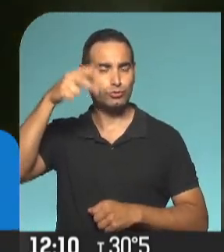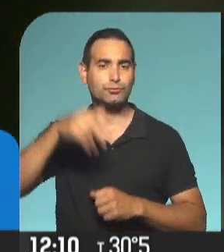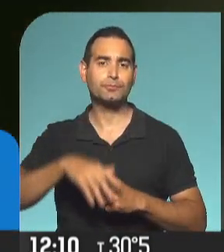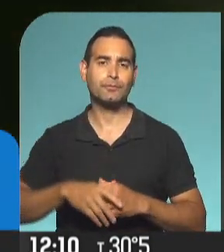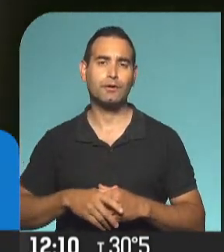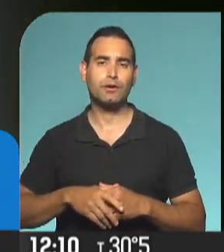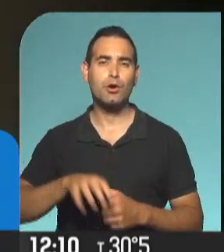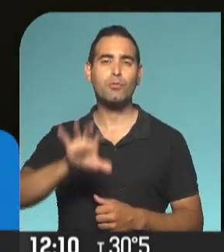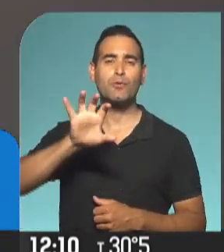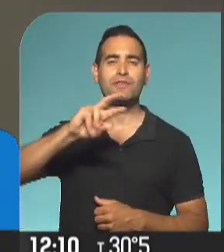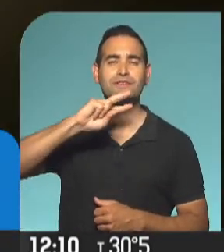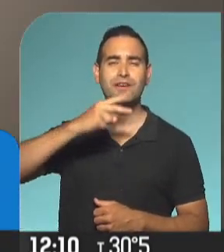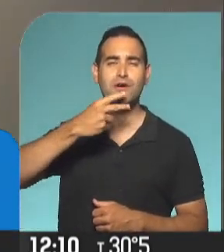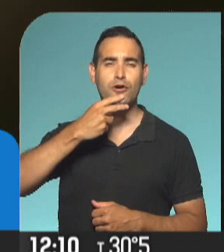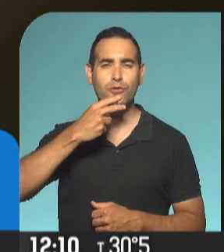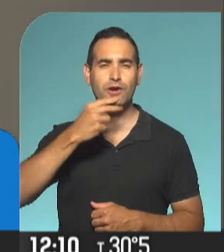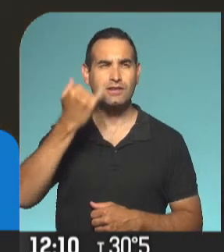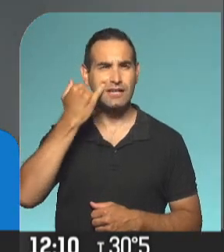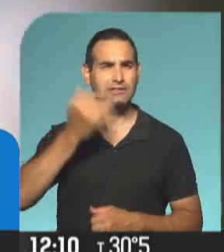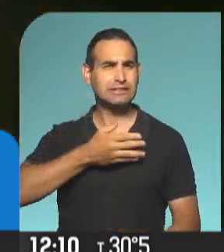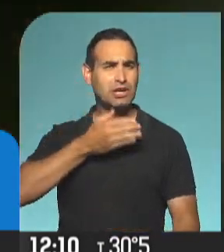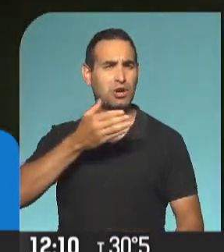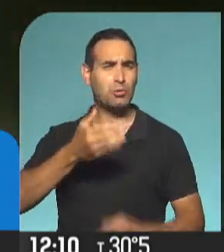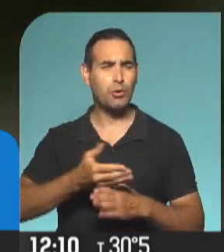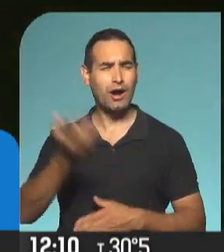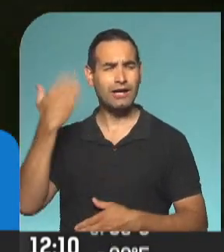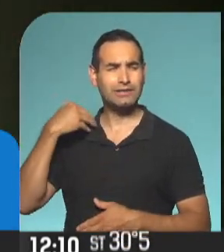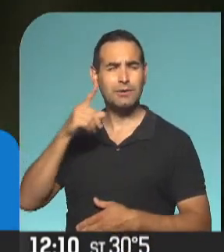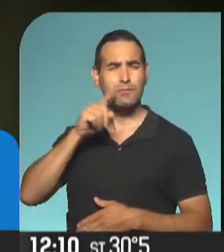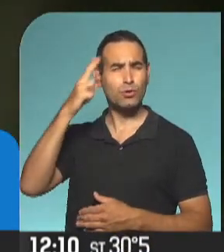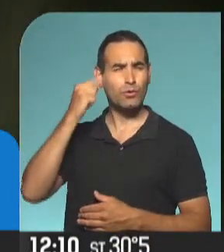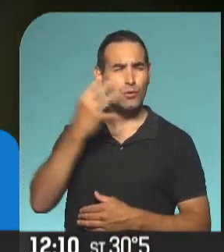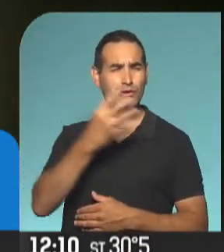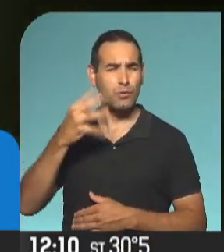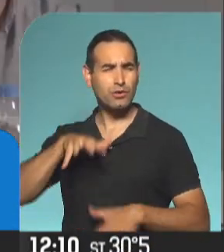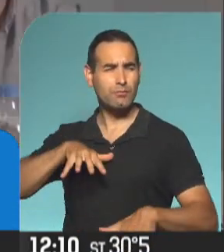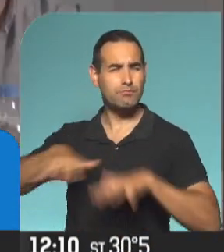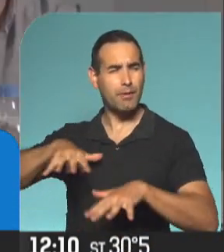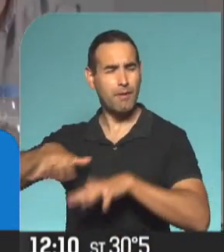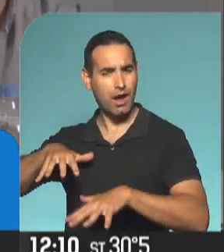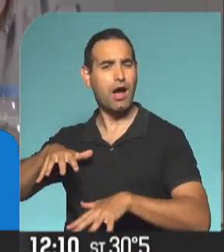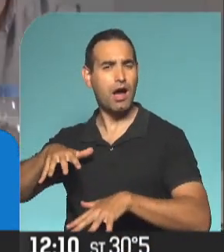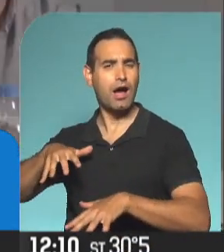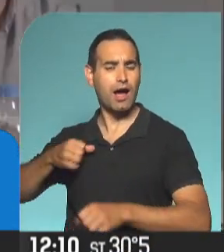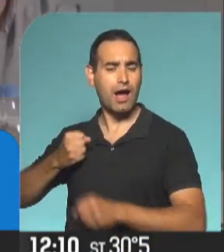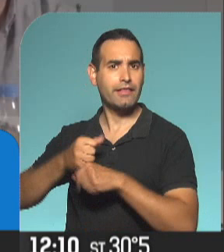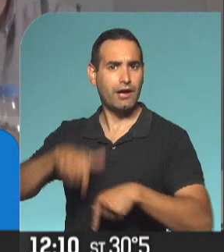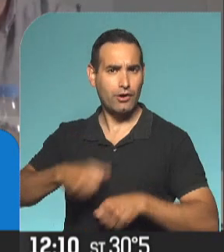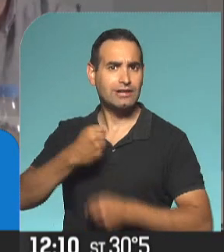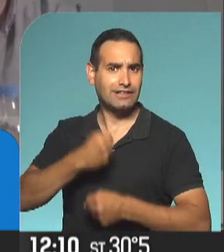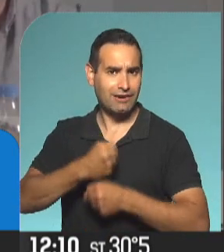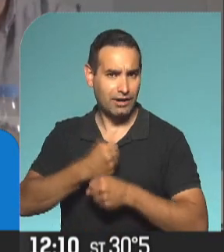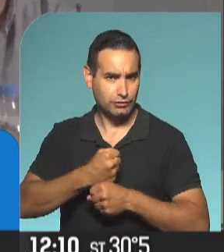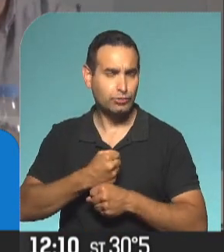La provincia de San Juan desde hace mucho tiempo, después del terremoto de 1944, ha venido trabajando con un código edilicio que ha